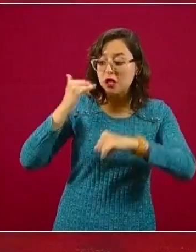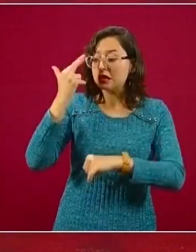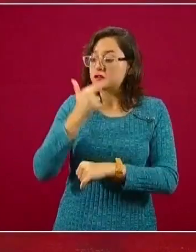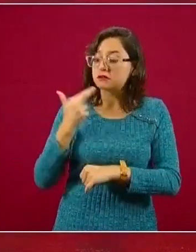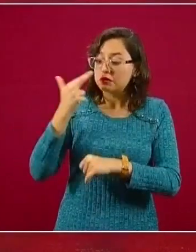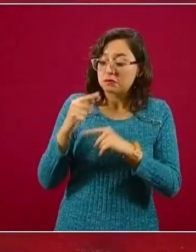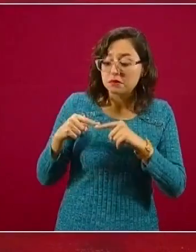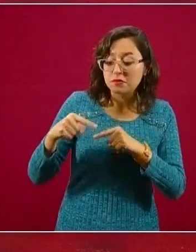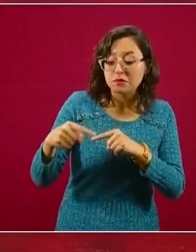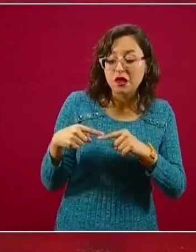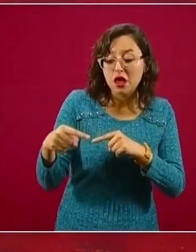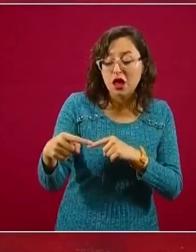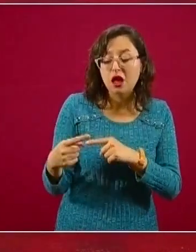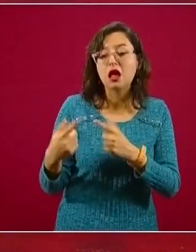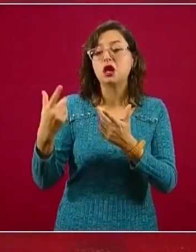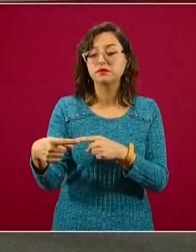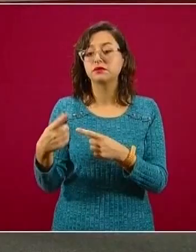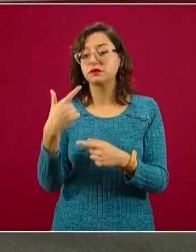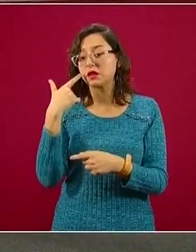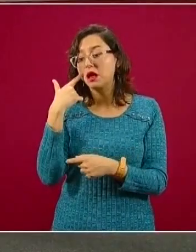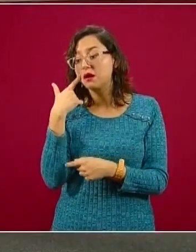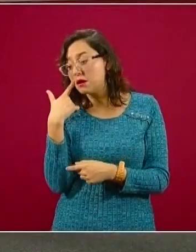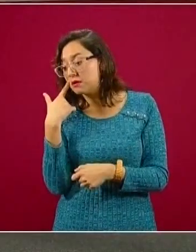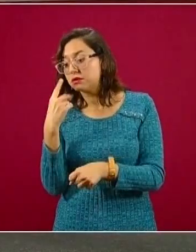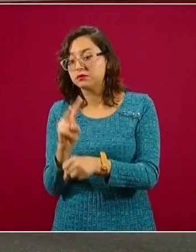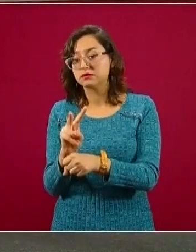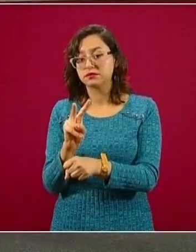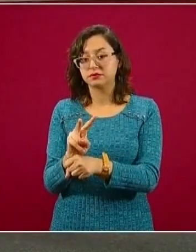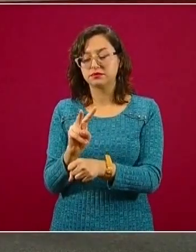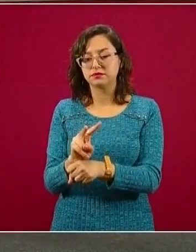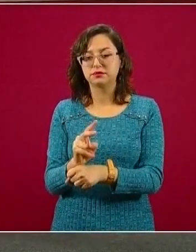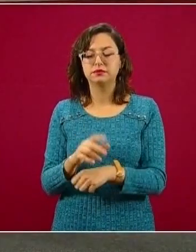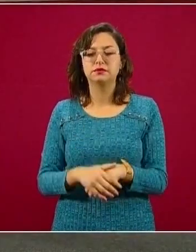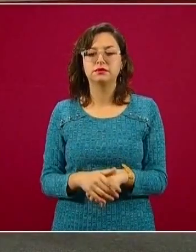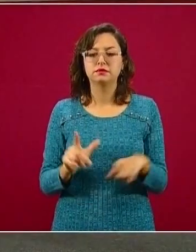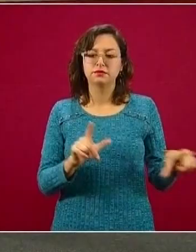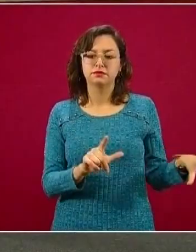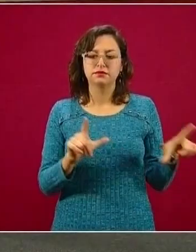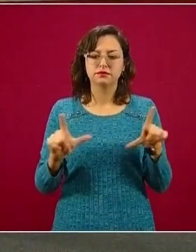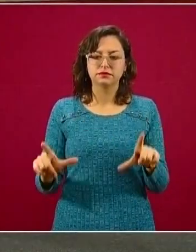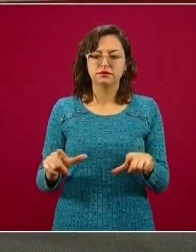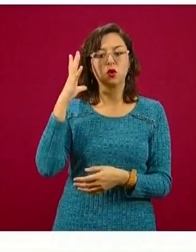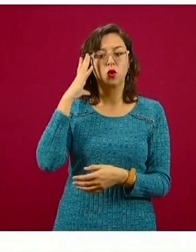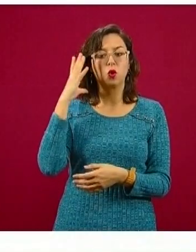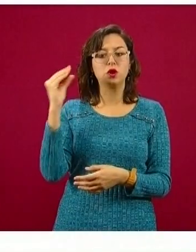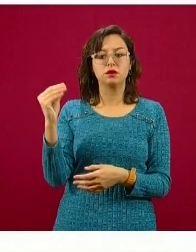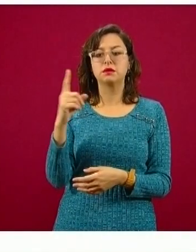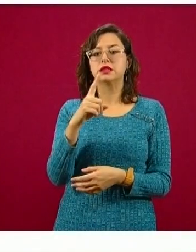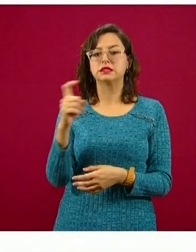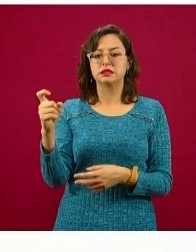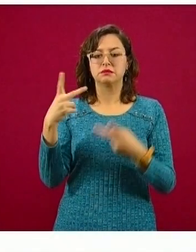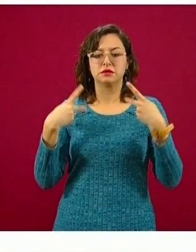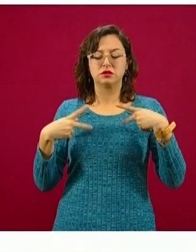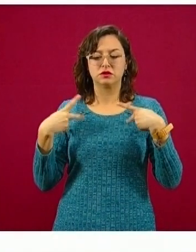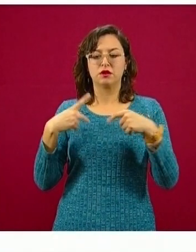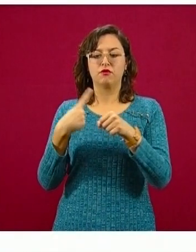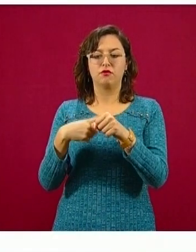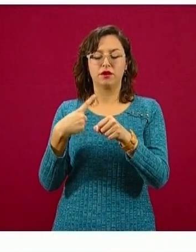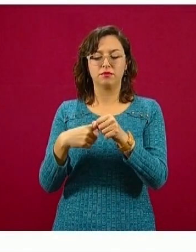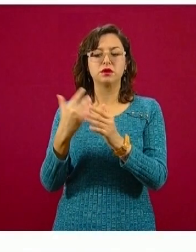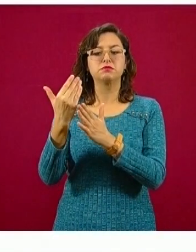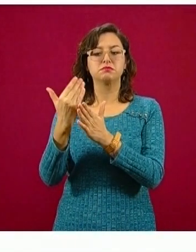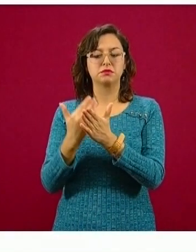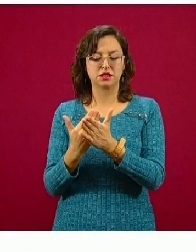hospitales como uno en cuernavaca con diez años de abandono y se entregó a la secretaría de la defensa nacional que lo rehabilitó y